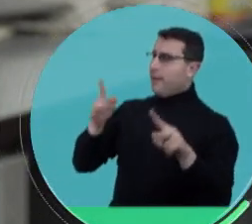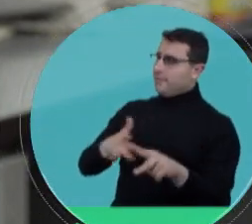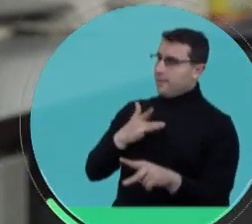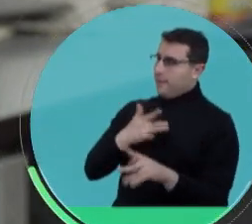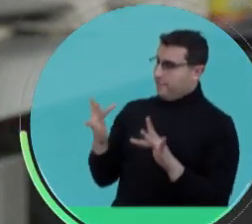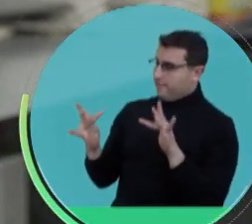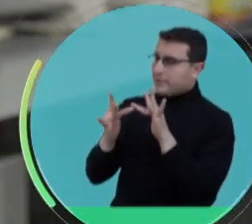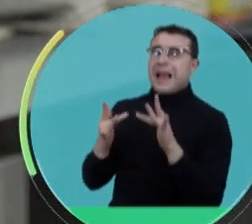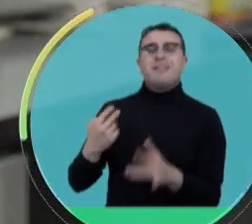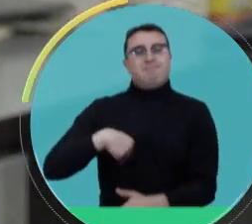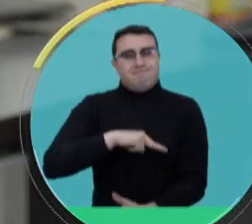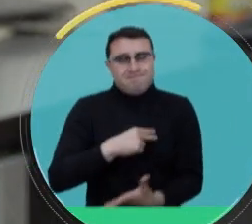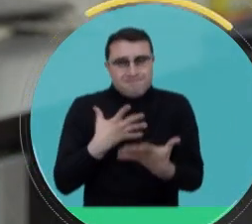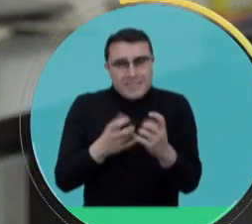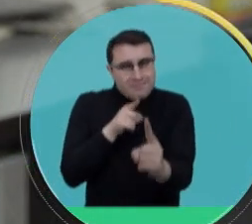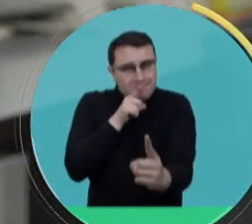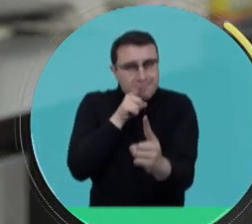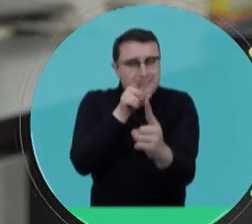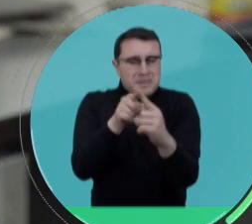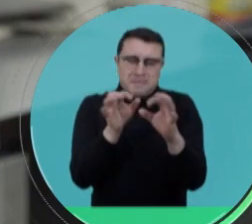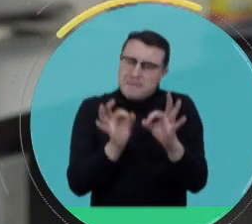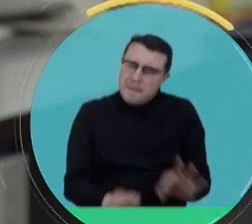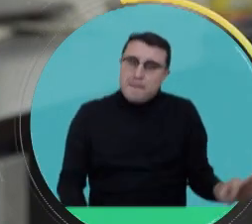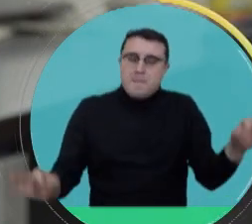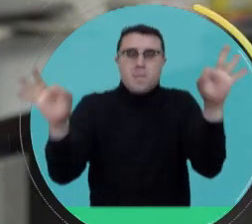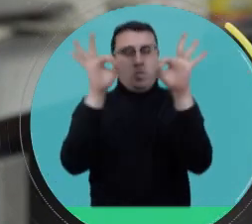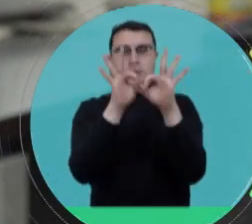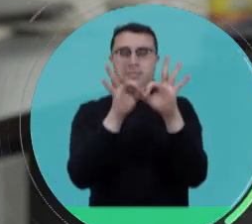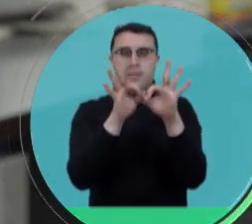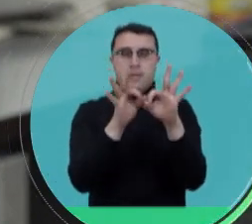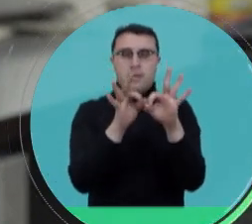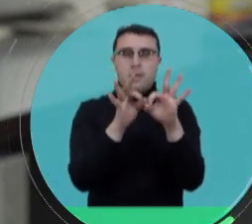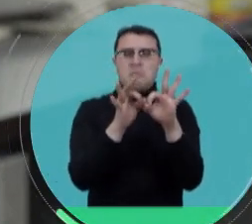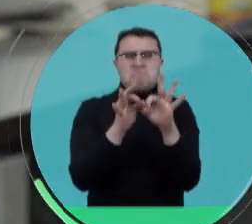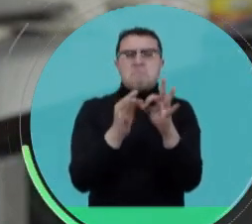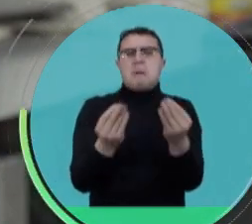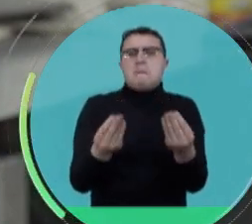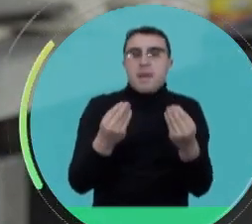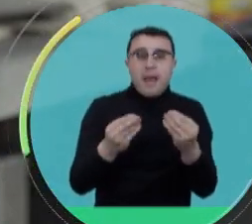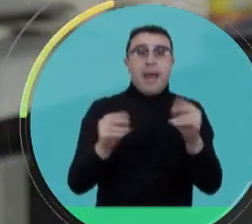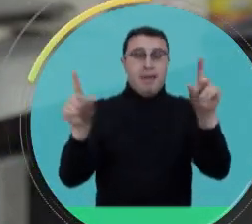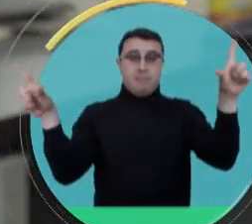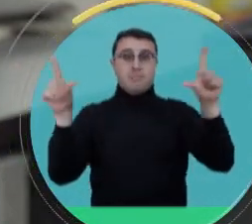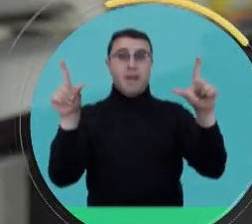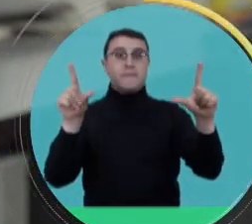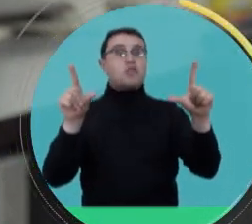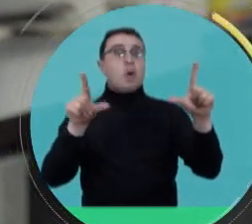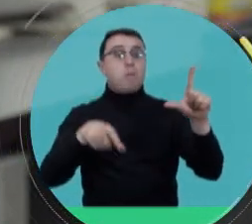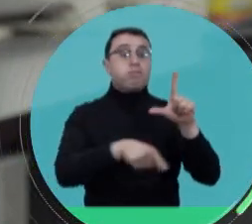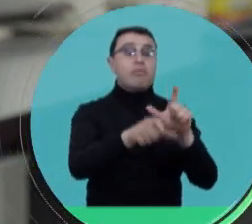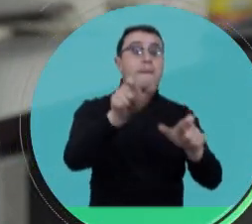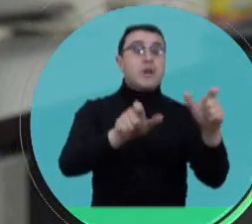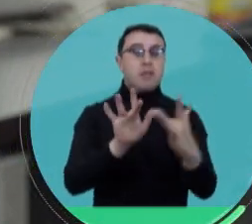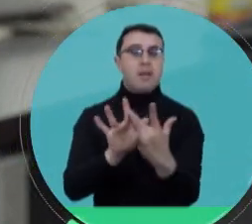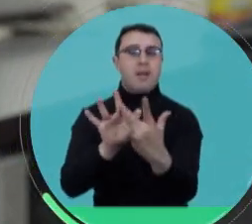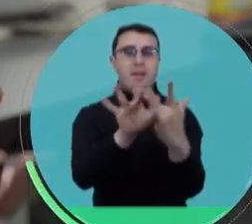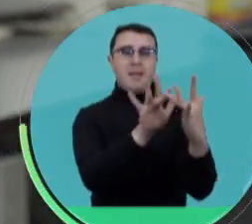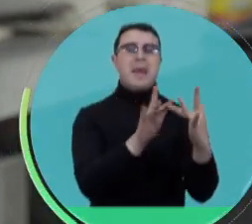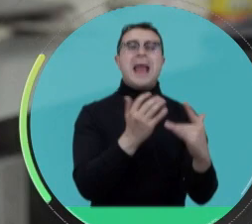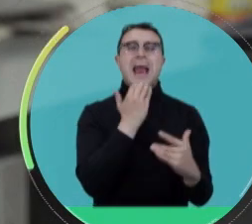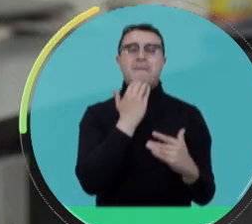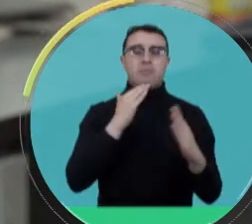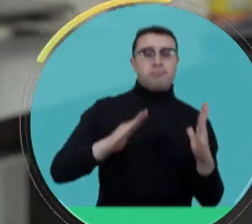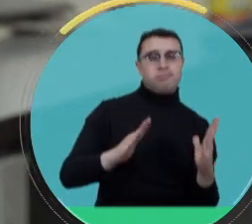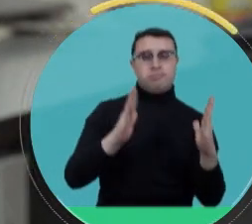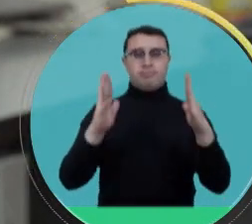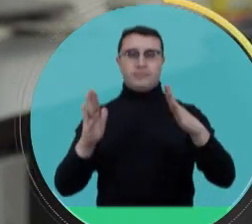invitados que tenemos frente a la pantalla Entonces estamos generando estamos haciendo unas apuestas muy importantes en términos de la televisión interactiva